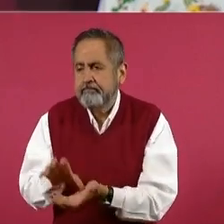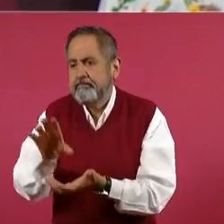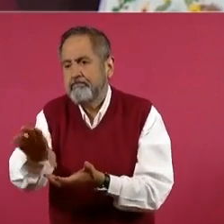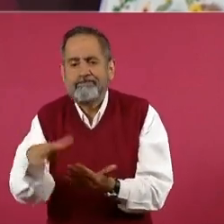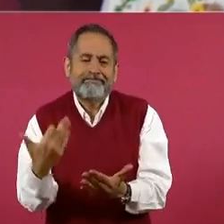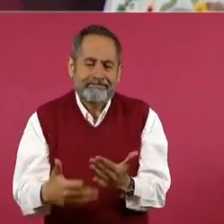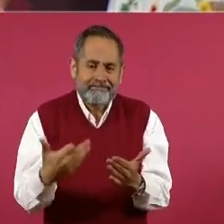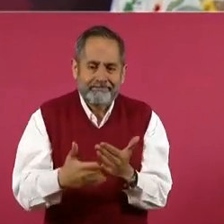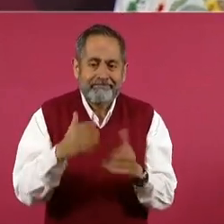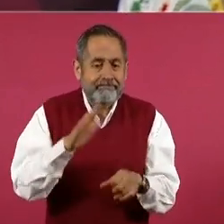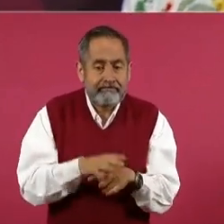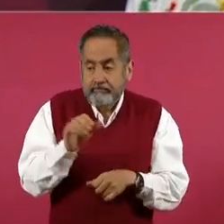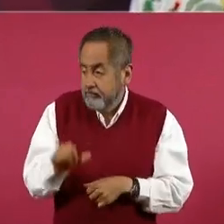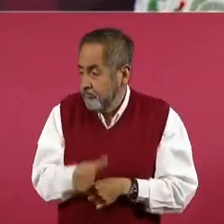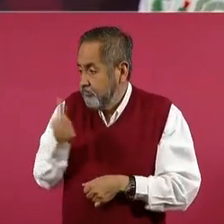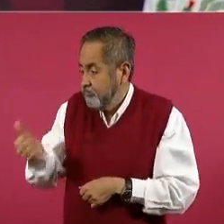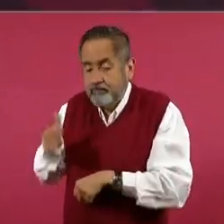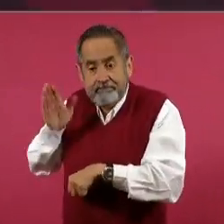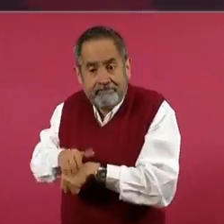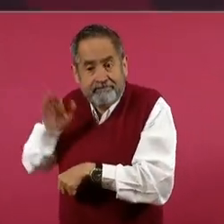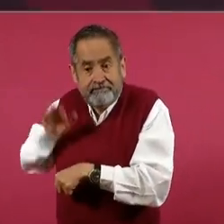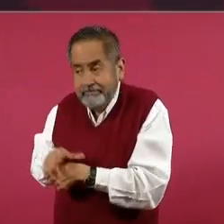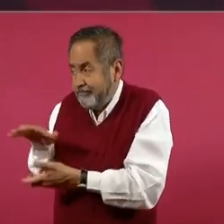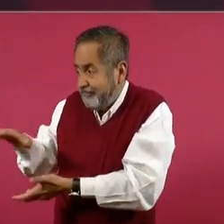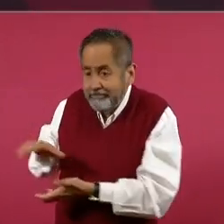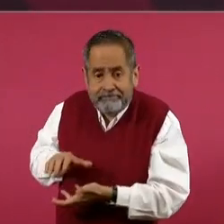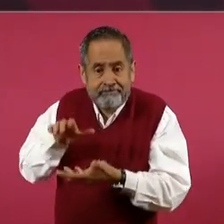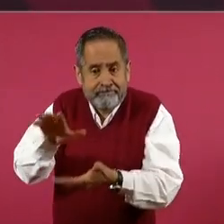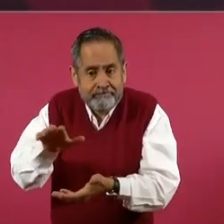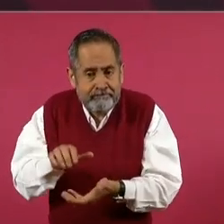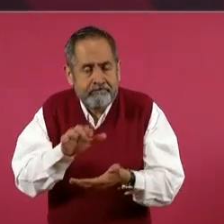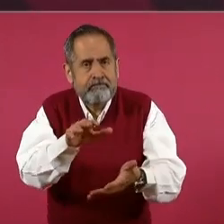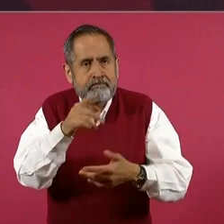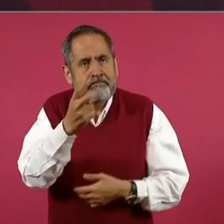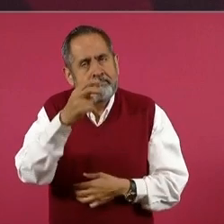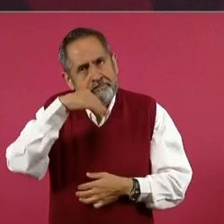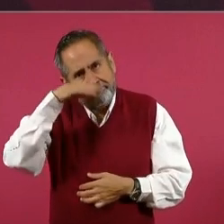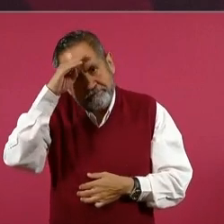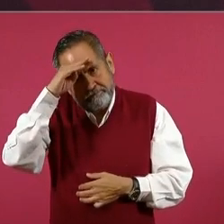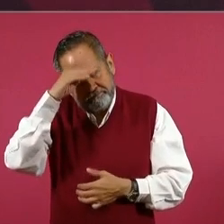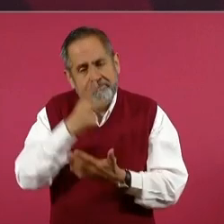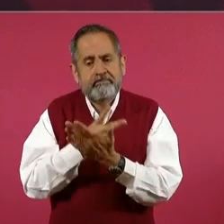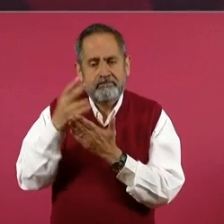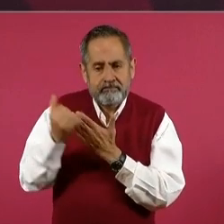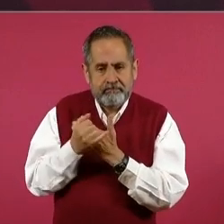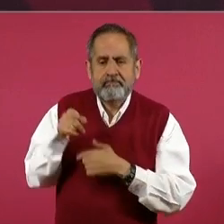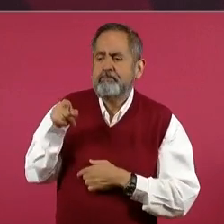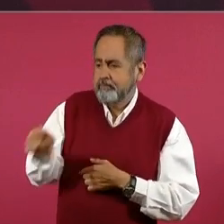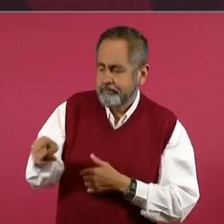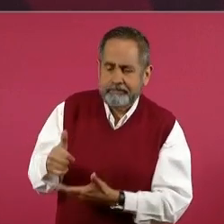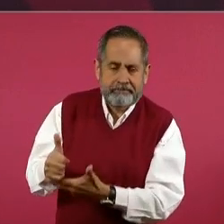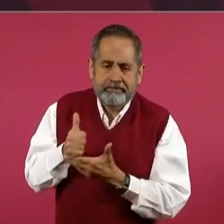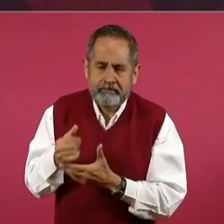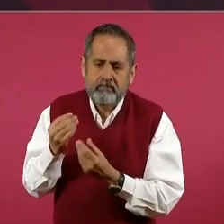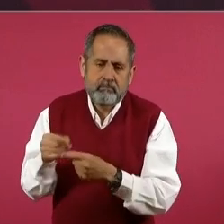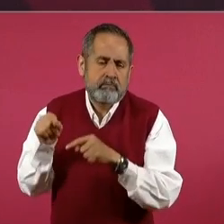falta más fertilizante, por eso este proyecto va a ayudar